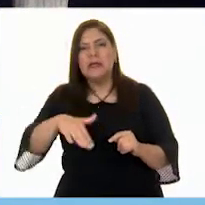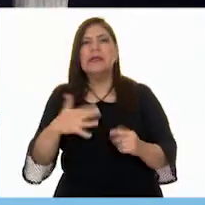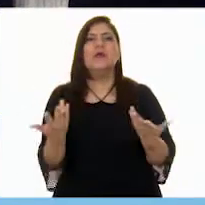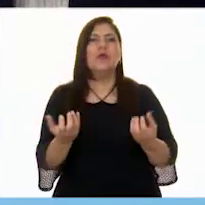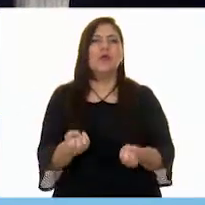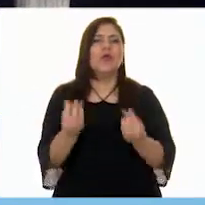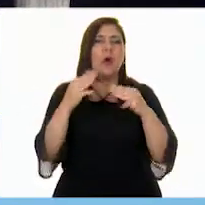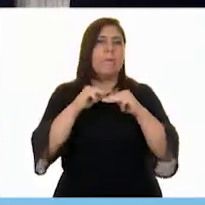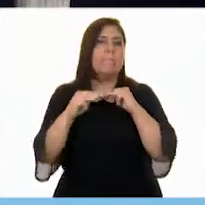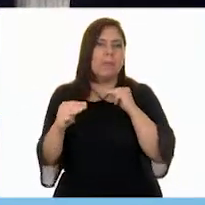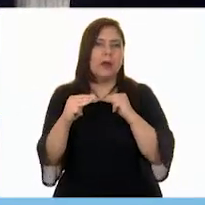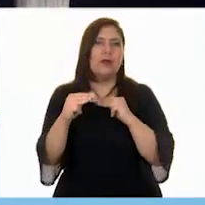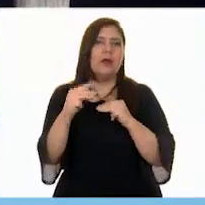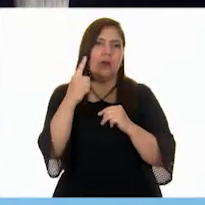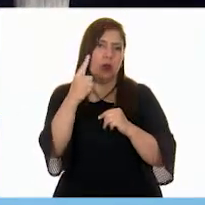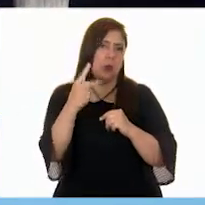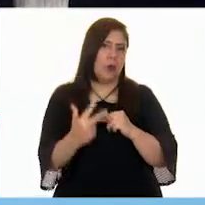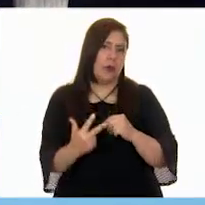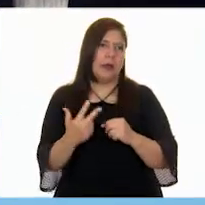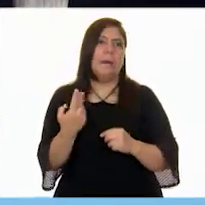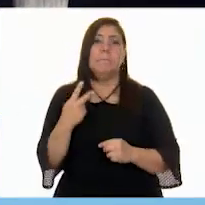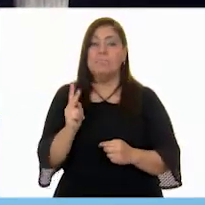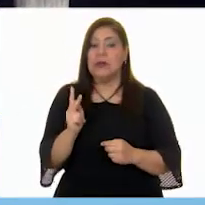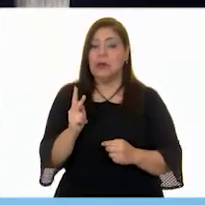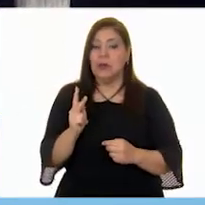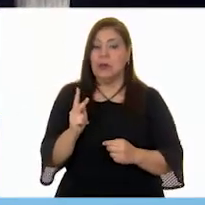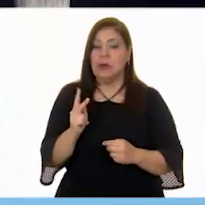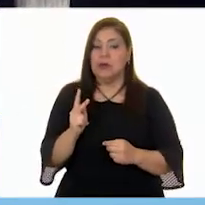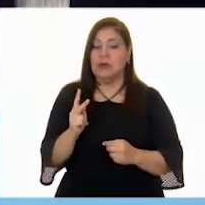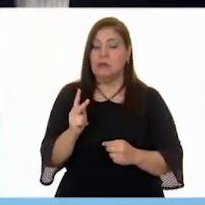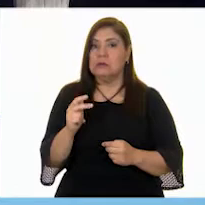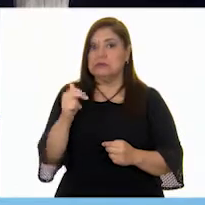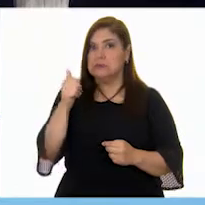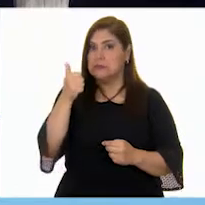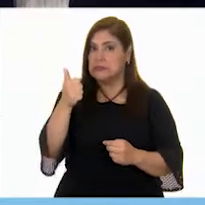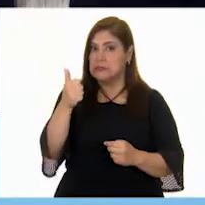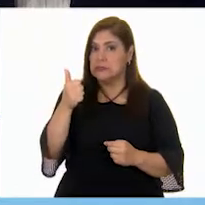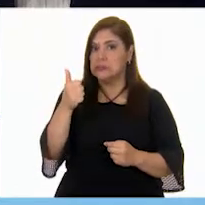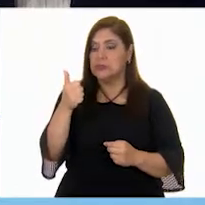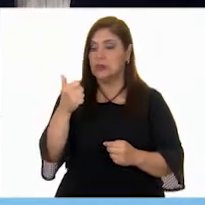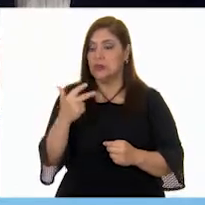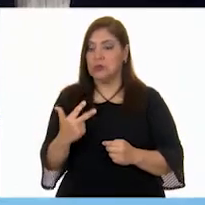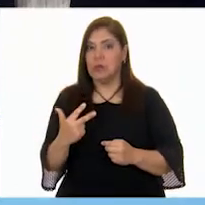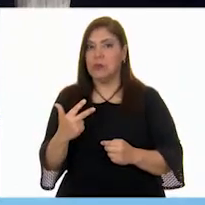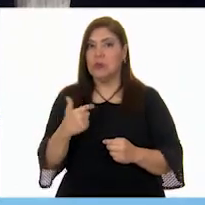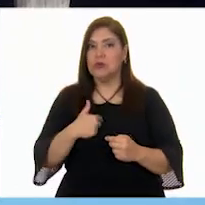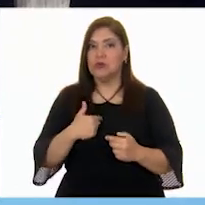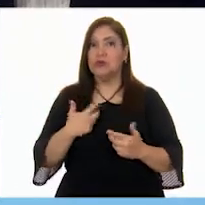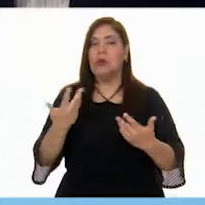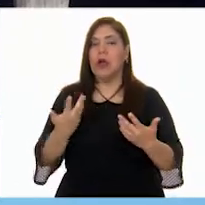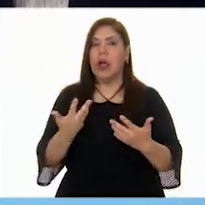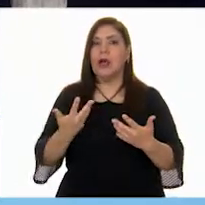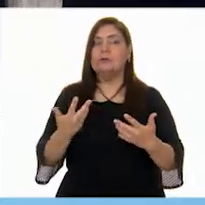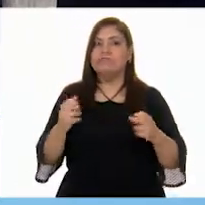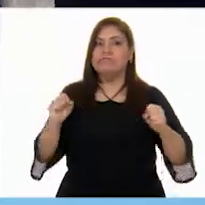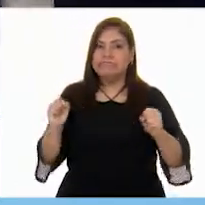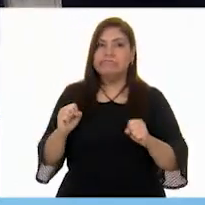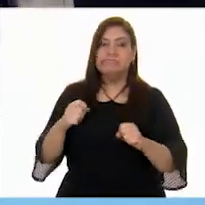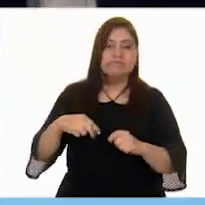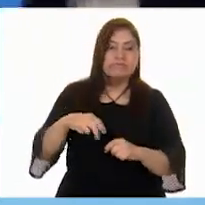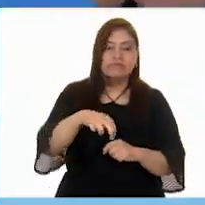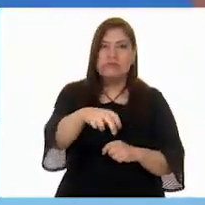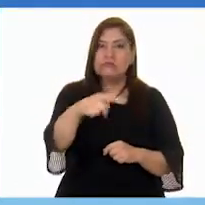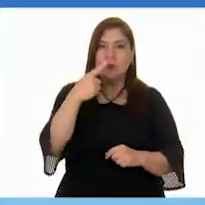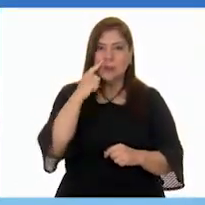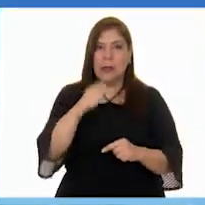parte. Pero como son 6 octavos lo que yo recorrí de la pista, entonces ahora